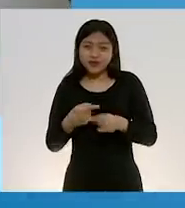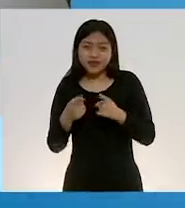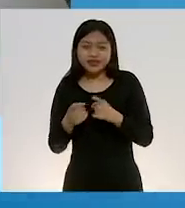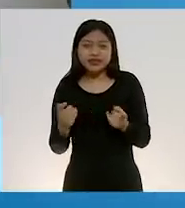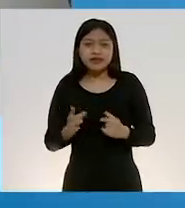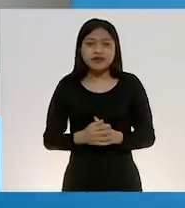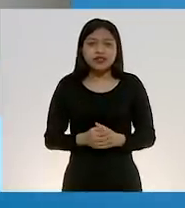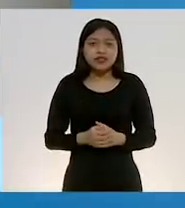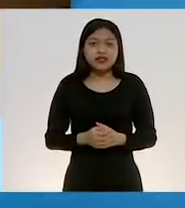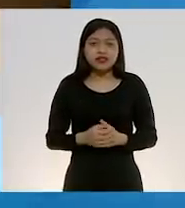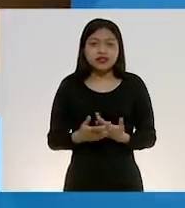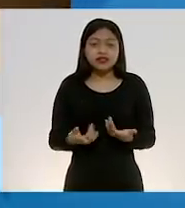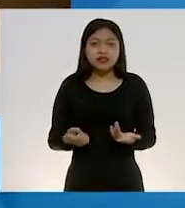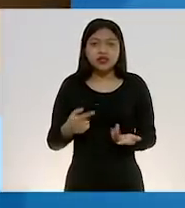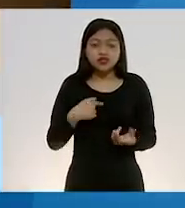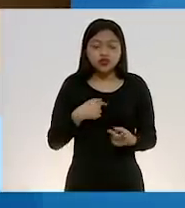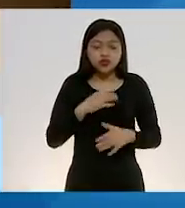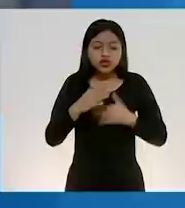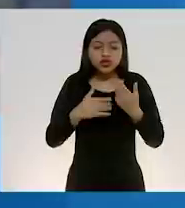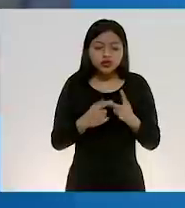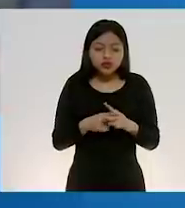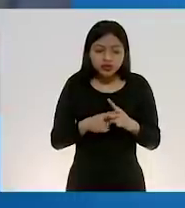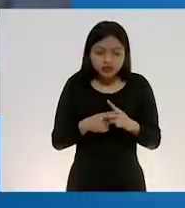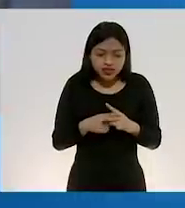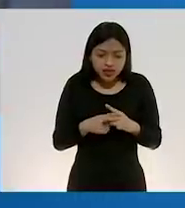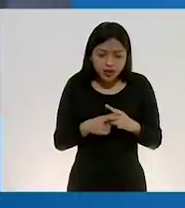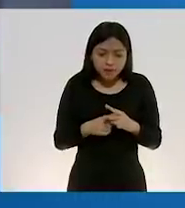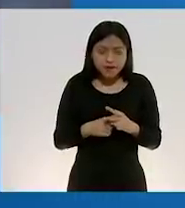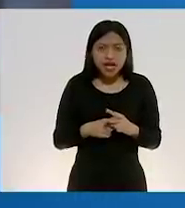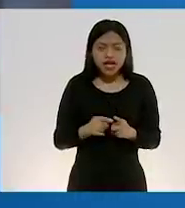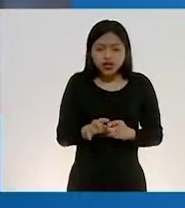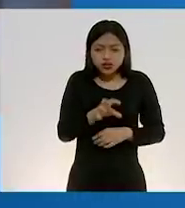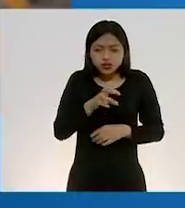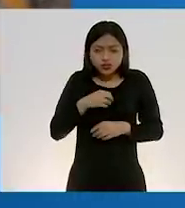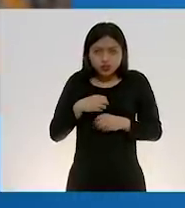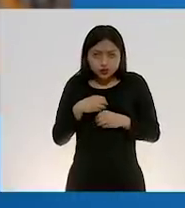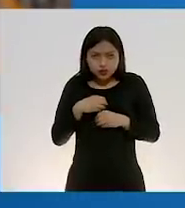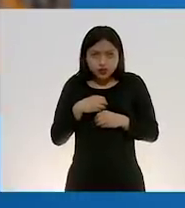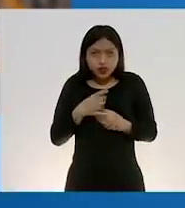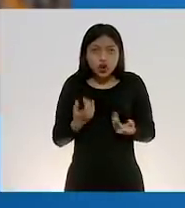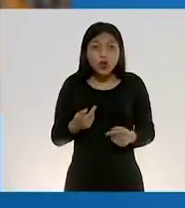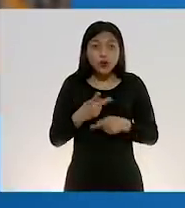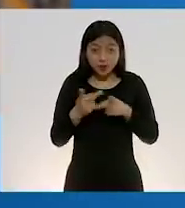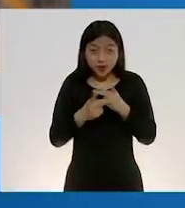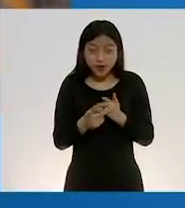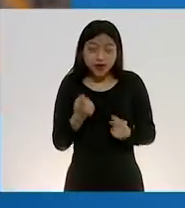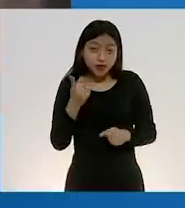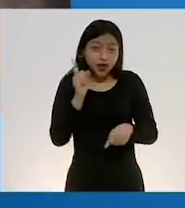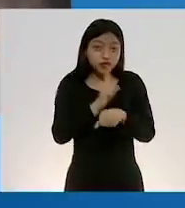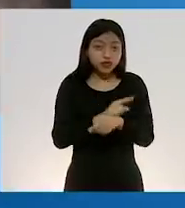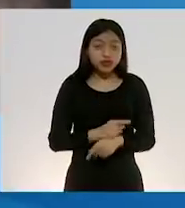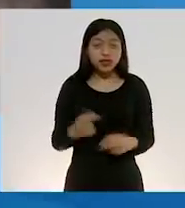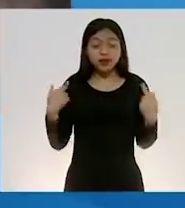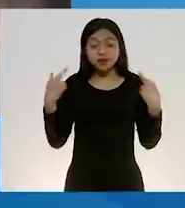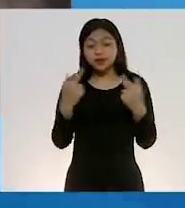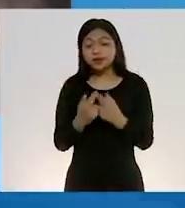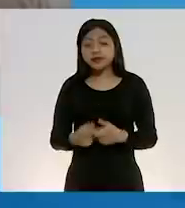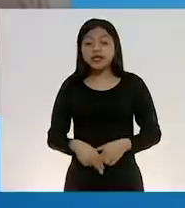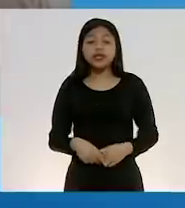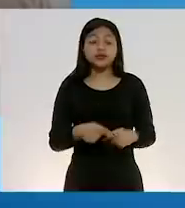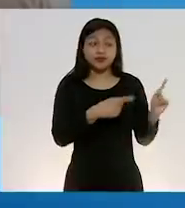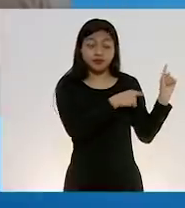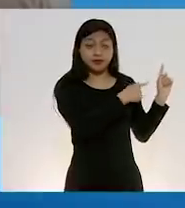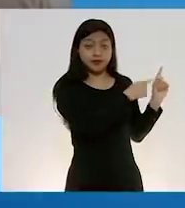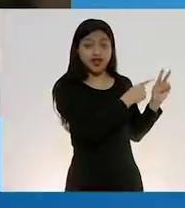me imaginé que las matemáticas serían parte de mi camino. Un día en la preparatoria, un maestro nos retó a resolver un